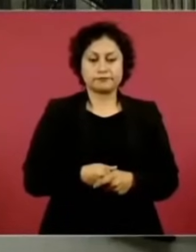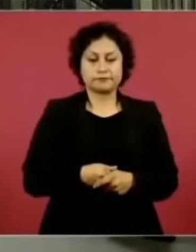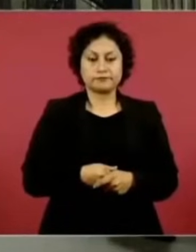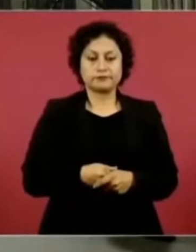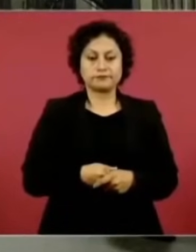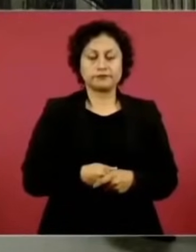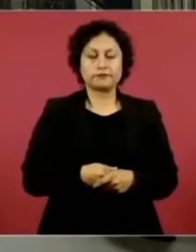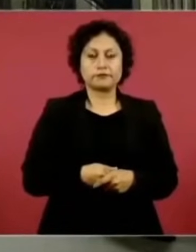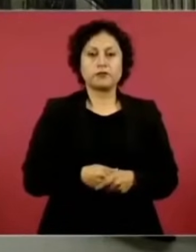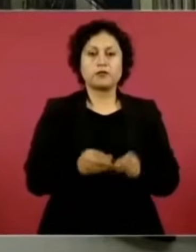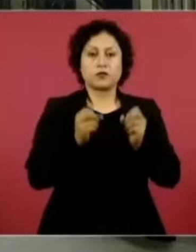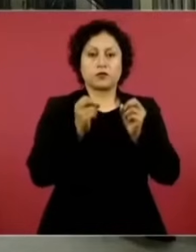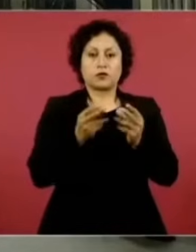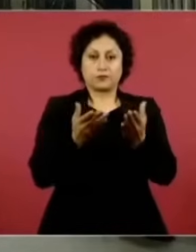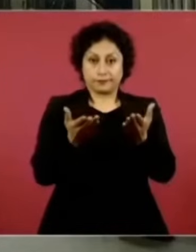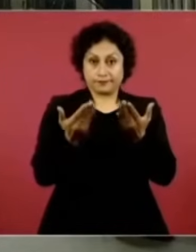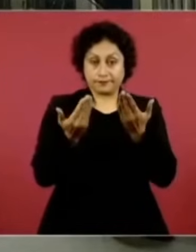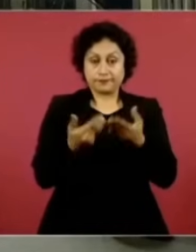Muy bien, vamos adelante.